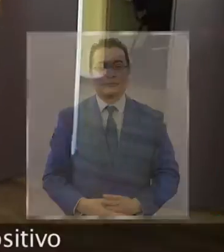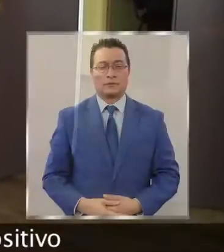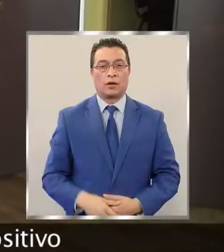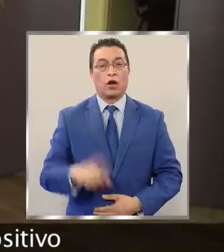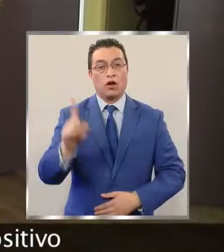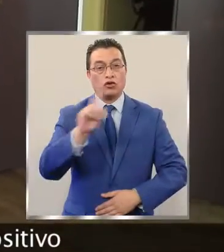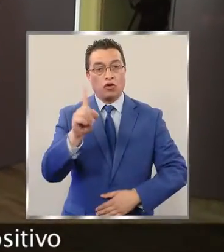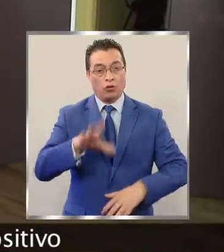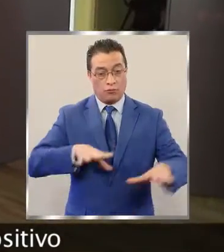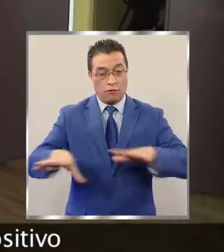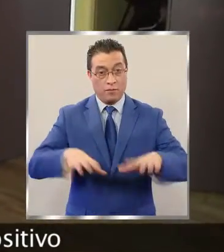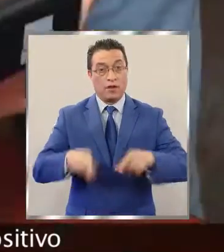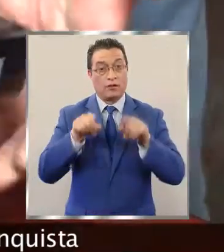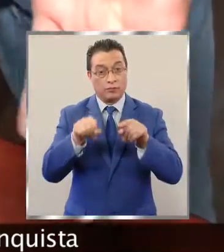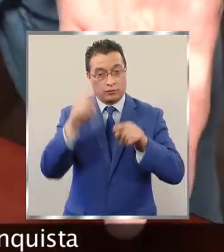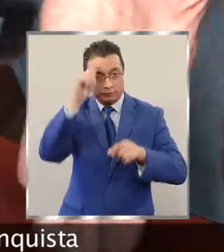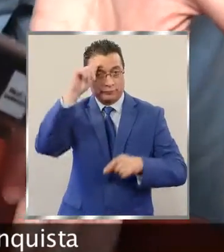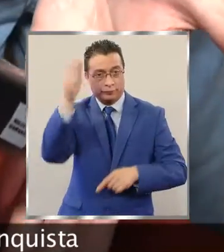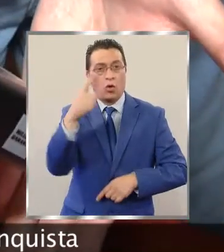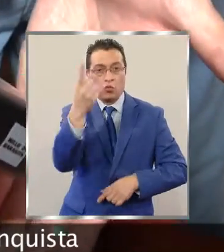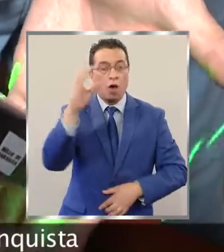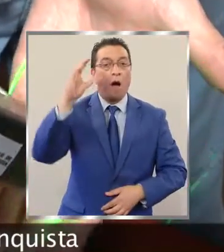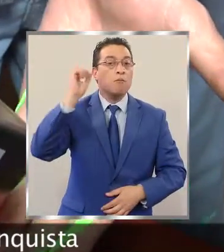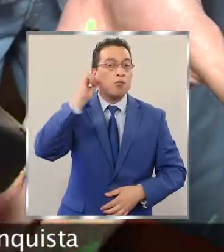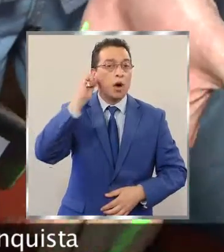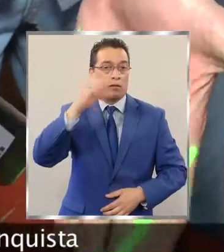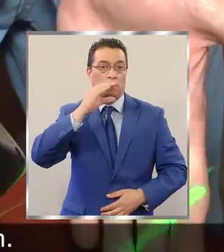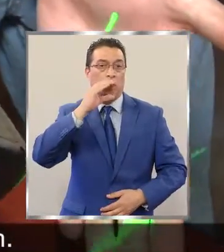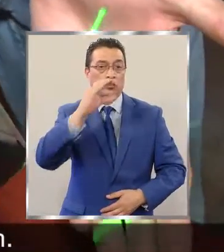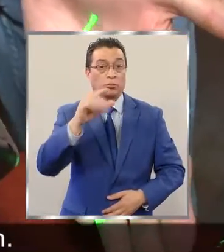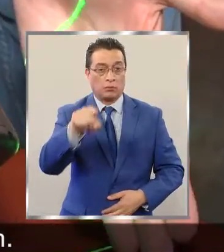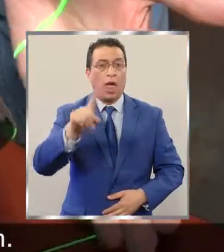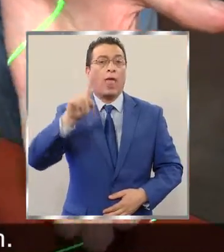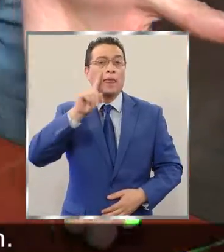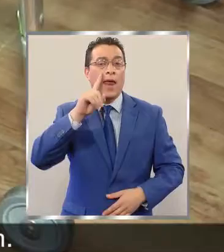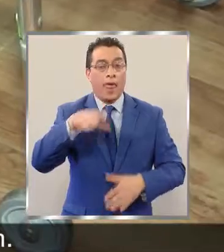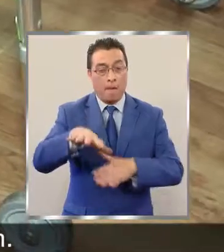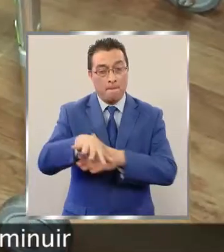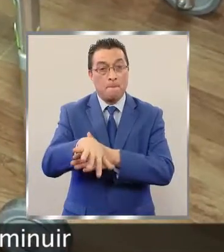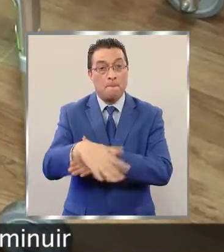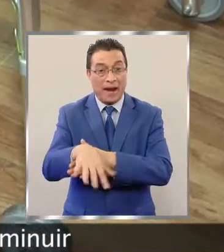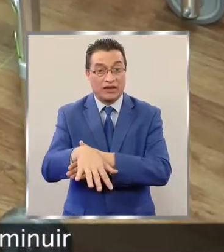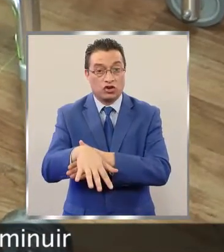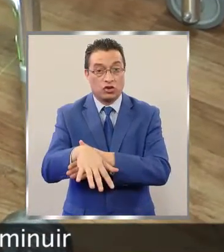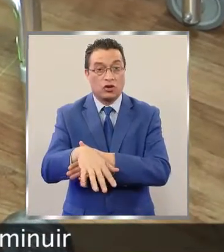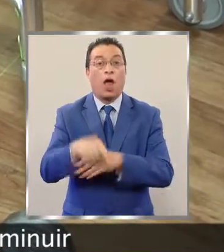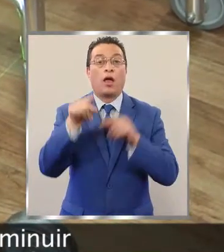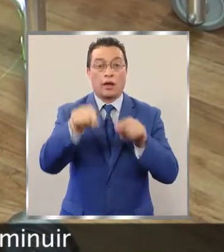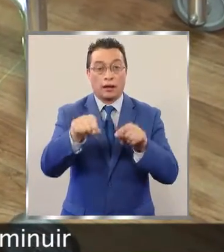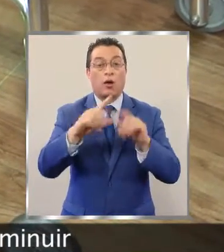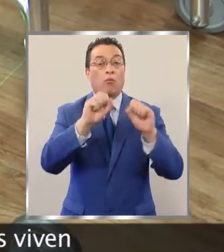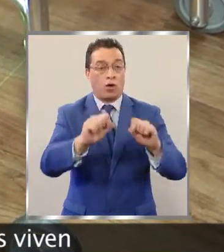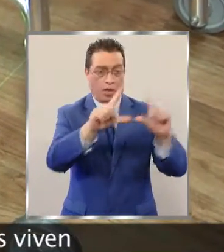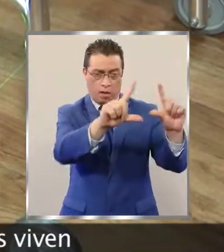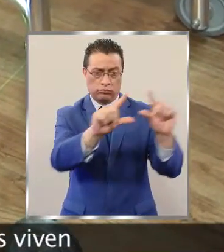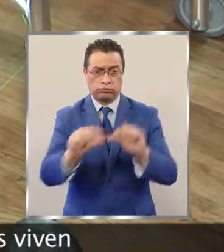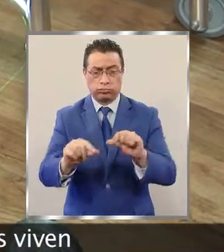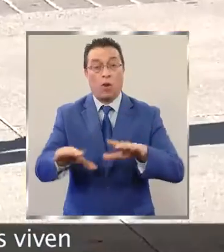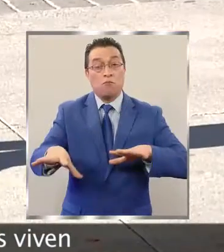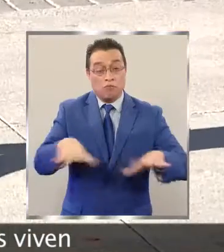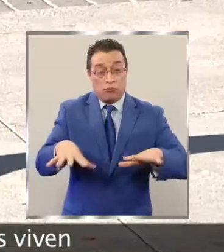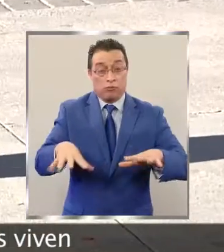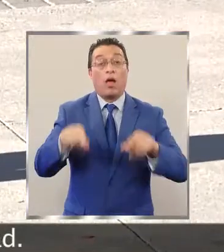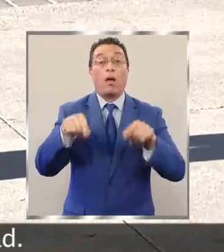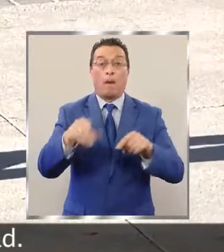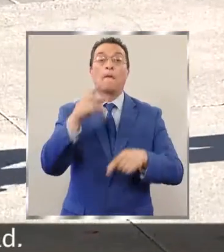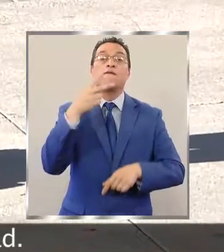No Freeze es un dispositivo creado por una mujer penquista que tiene Parkinson. Este aparato ayuda a disminuir los temblores